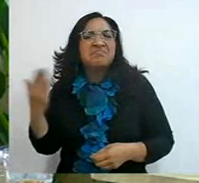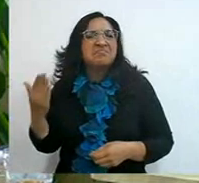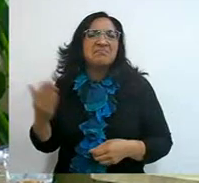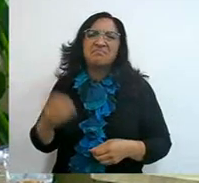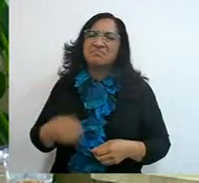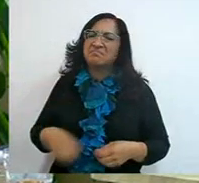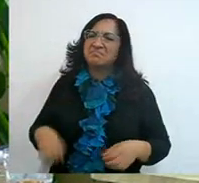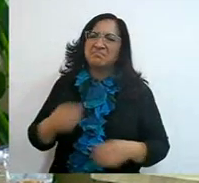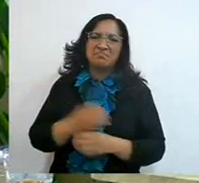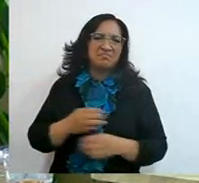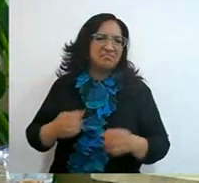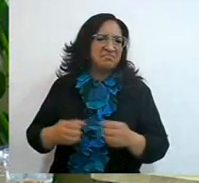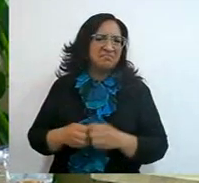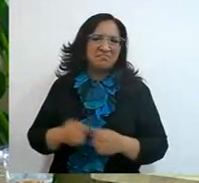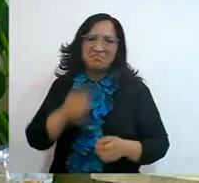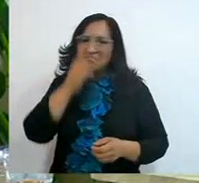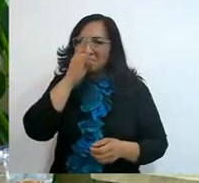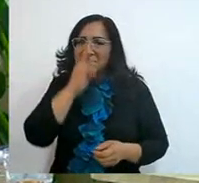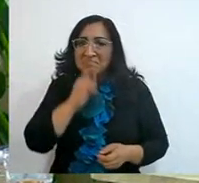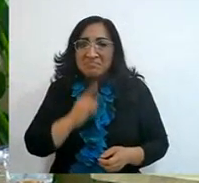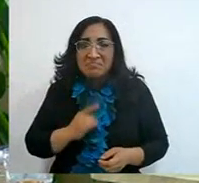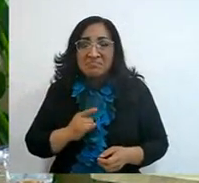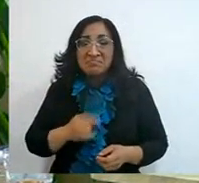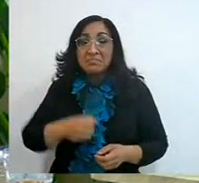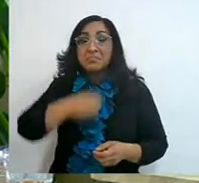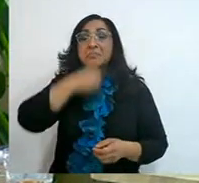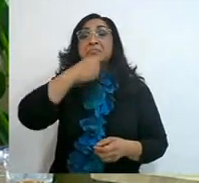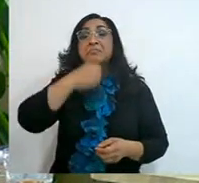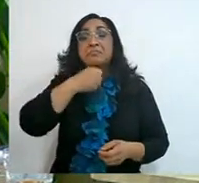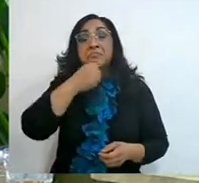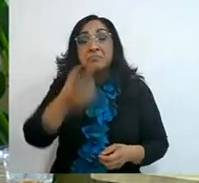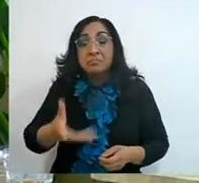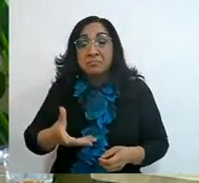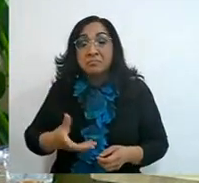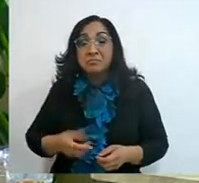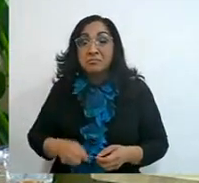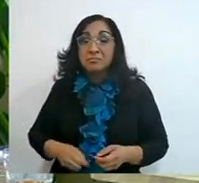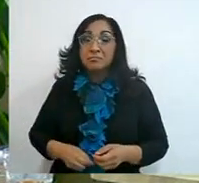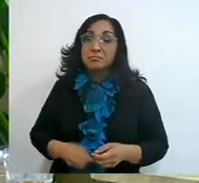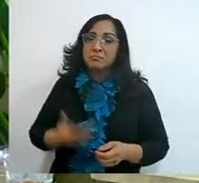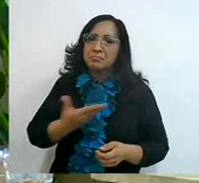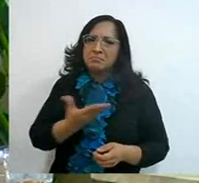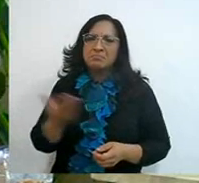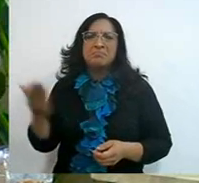Dios en ese tiempo se llevó a un hijo con él y comentaba